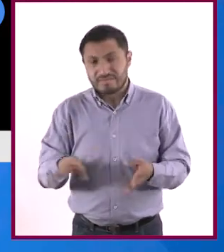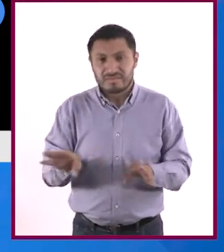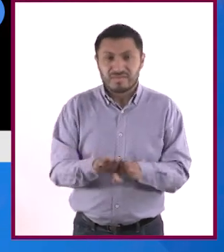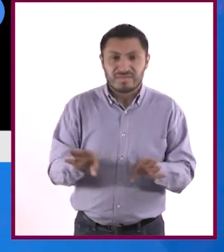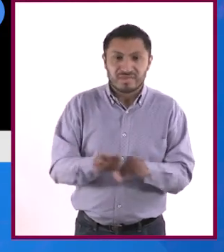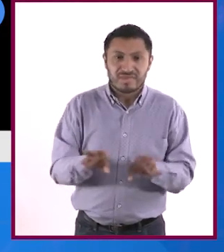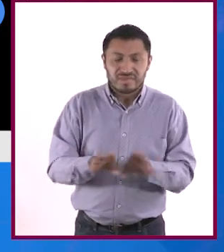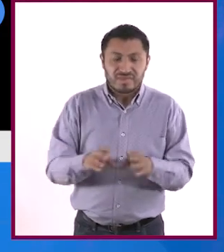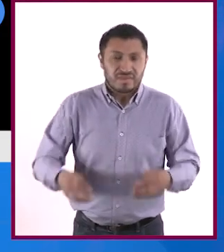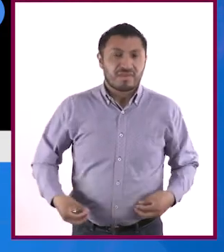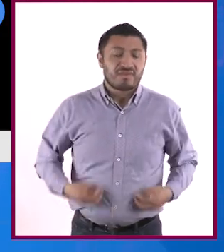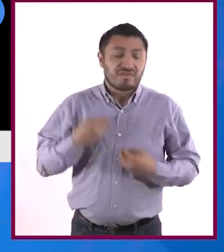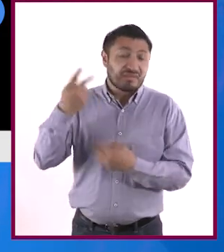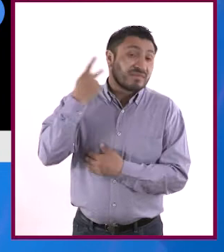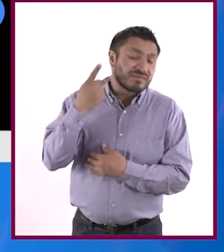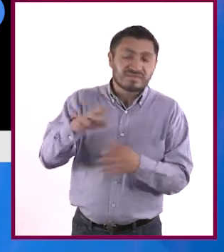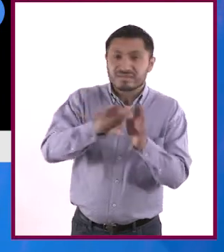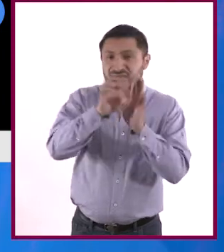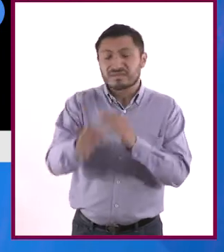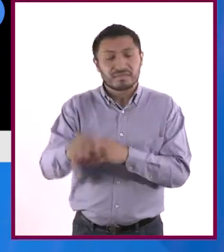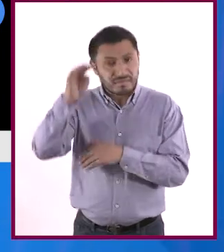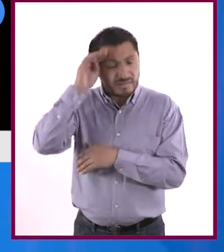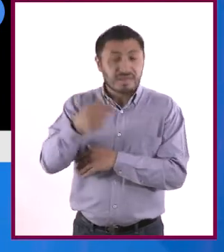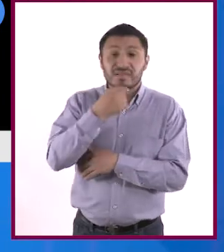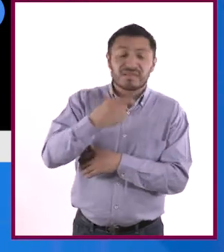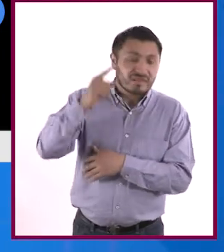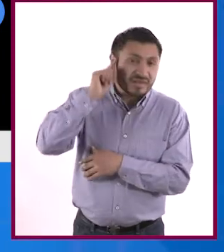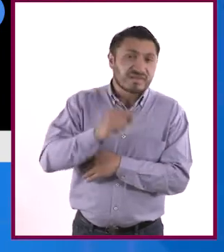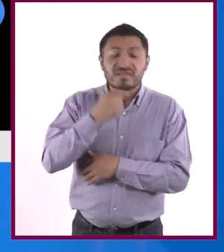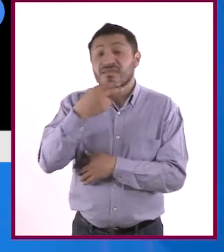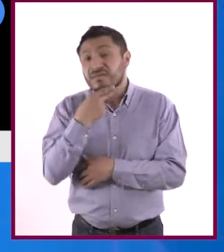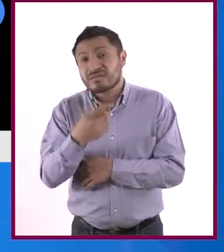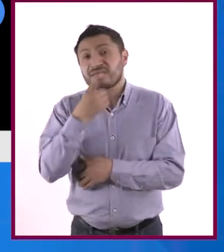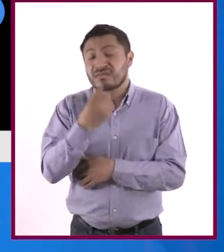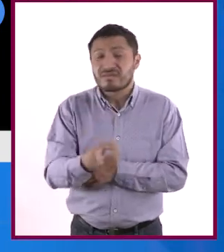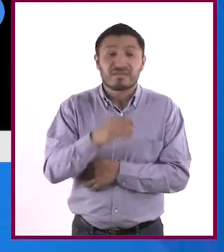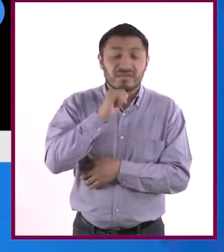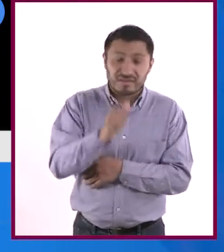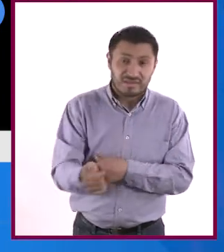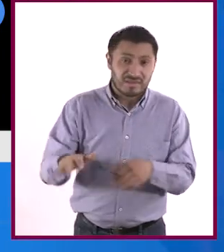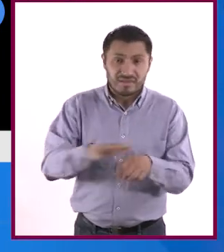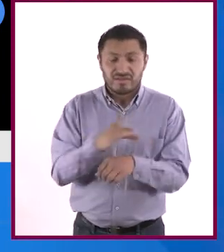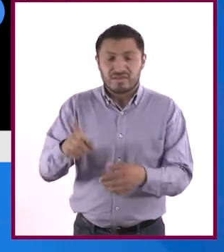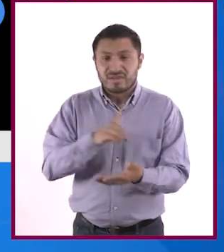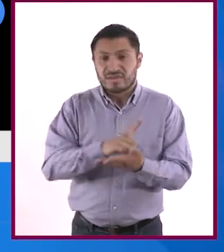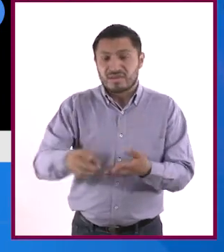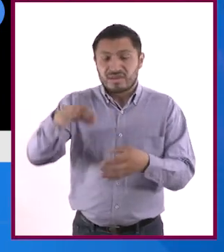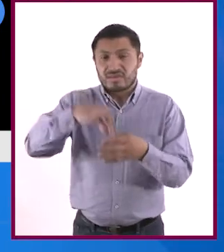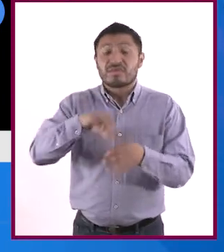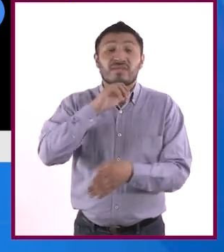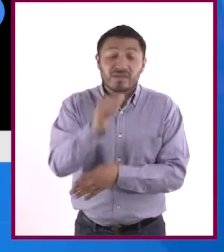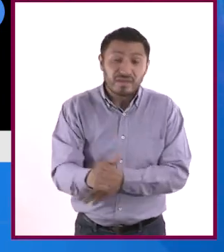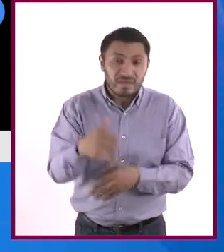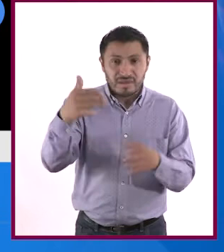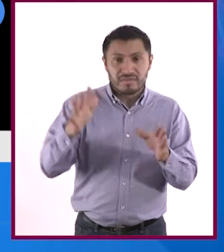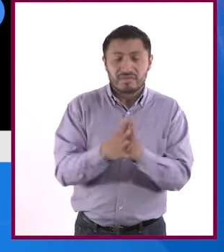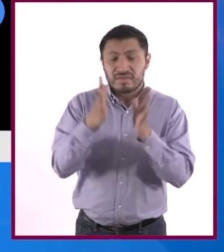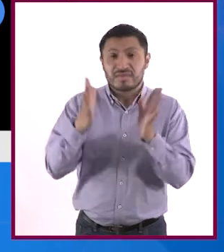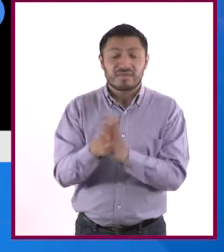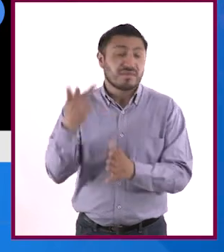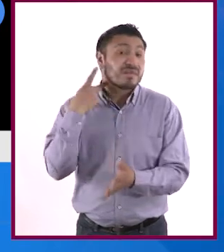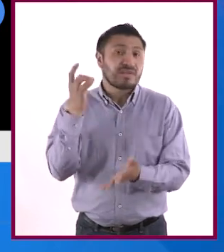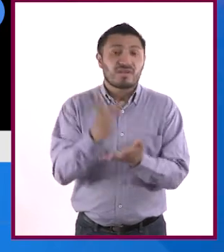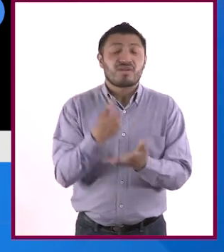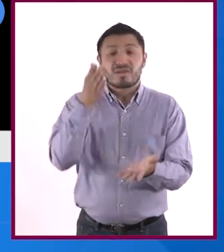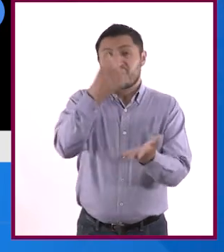la vida política. Por ejemplo, el pensar que niñas y niños no tienen nada que decir porque no tienen derecho al voto y que la participación política únicamente es